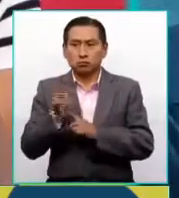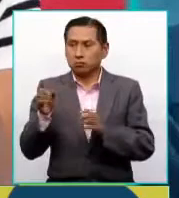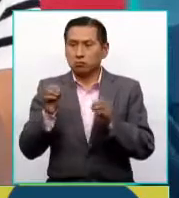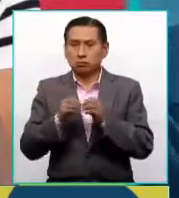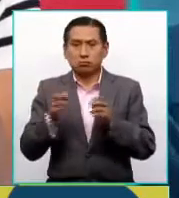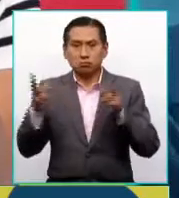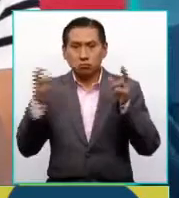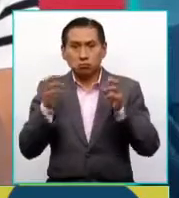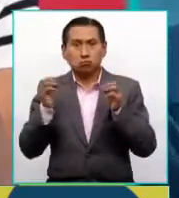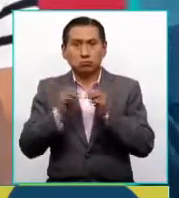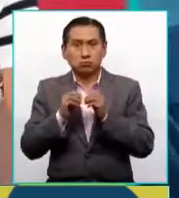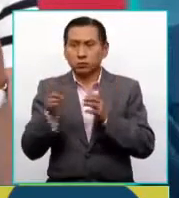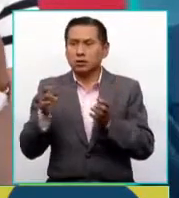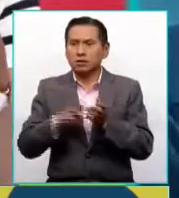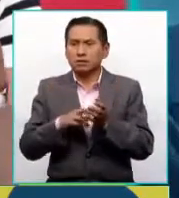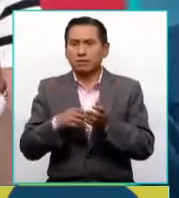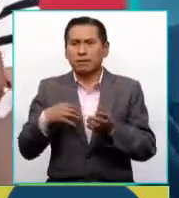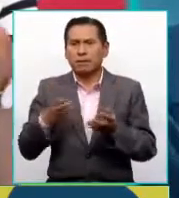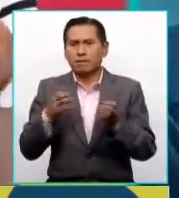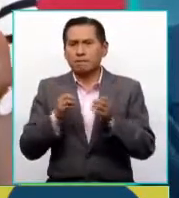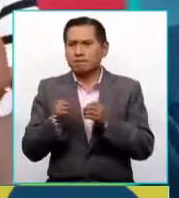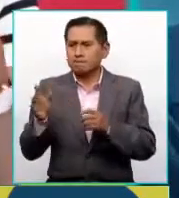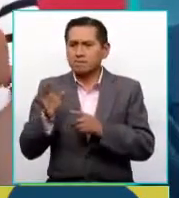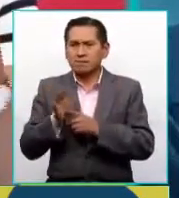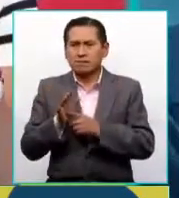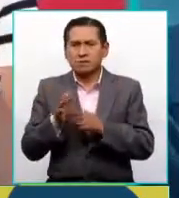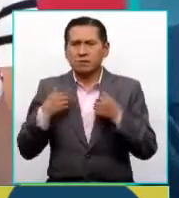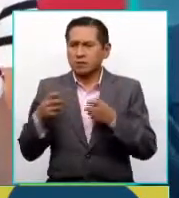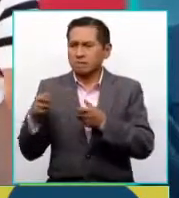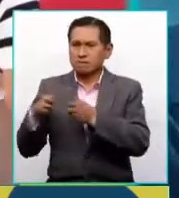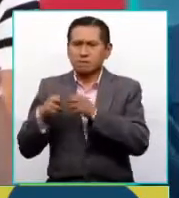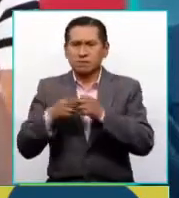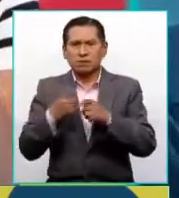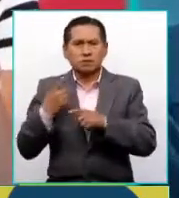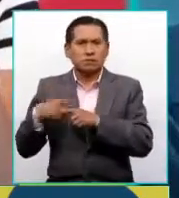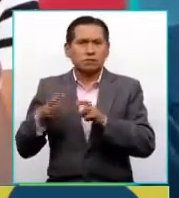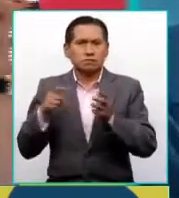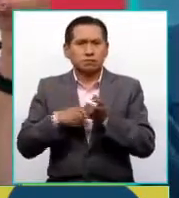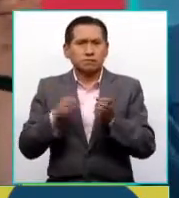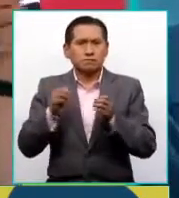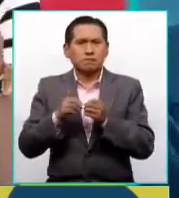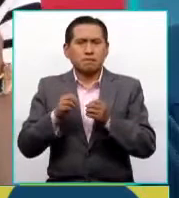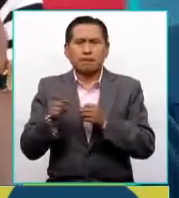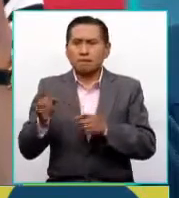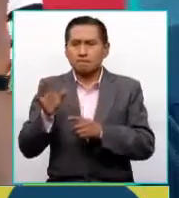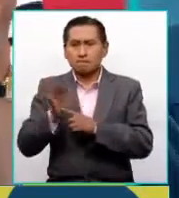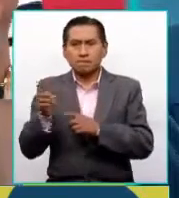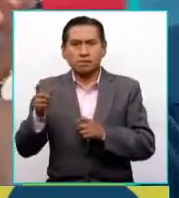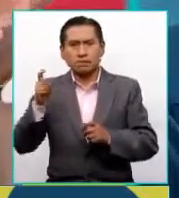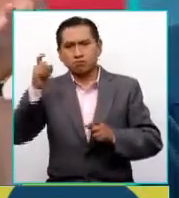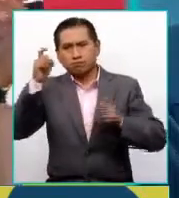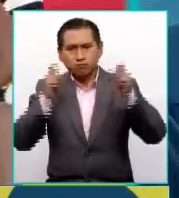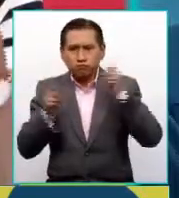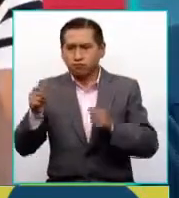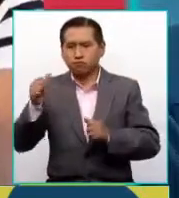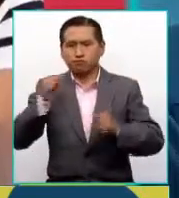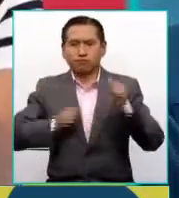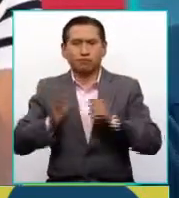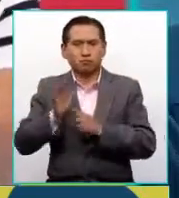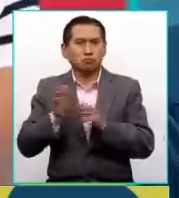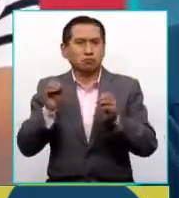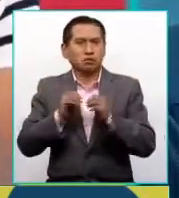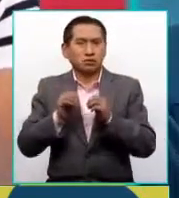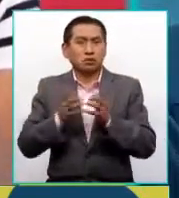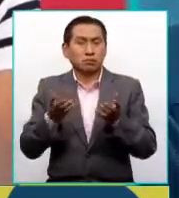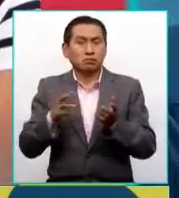medida, Diego, también está como que problematizando el concepto de la expresión o de la puesta en escena, de lo